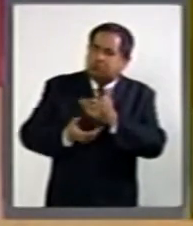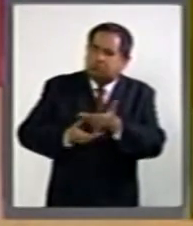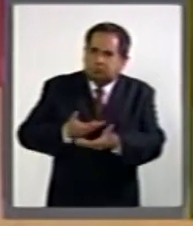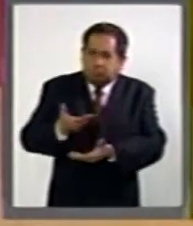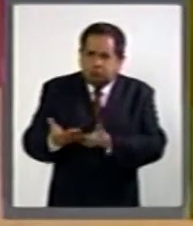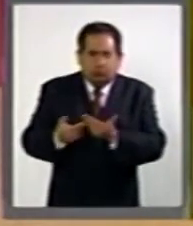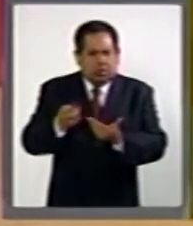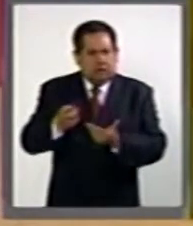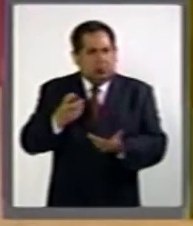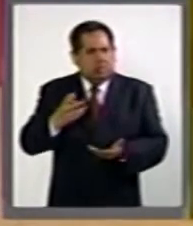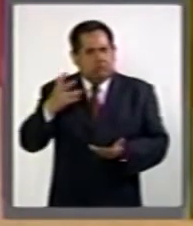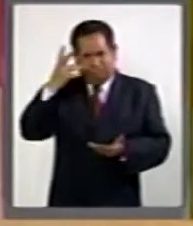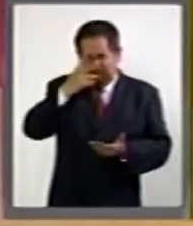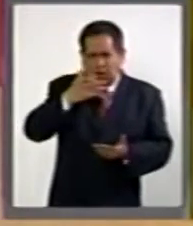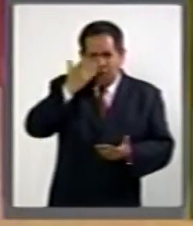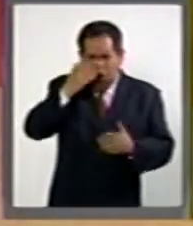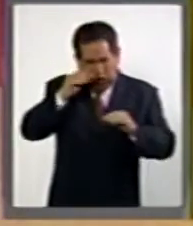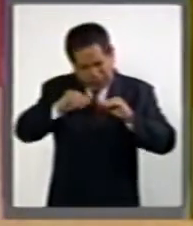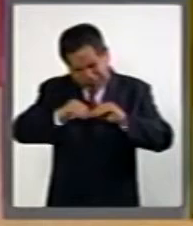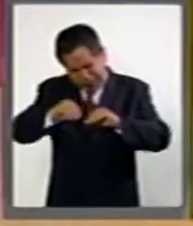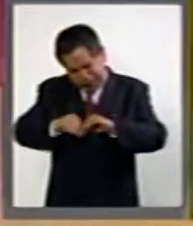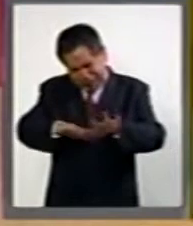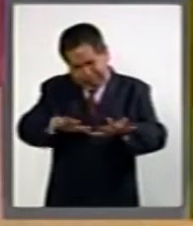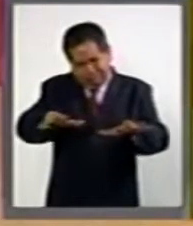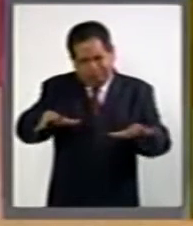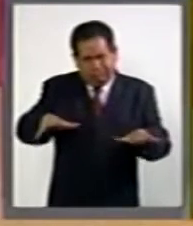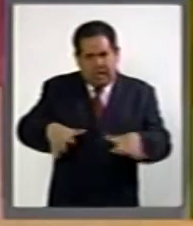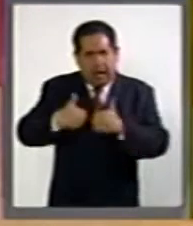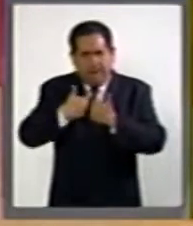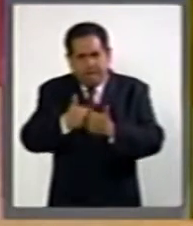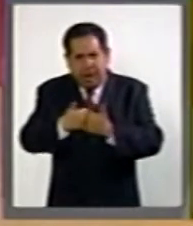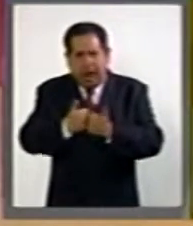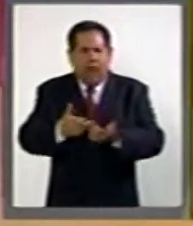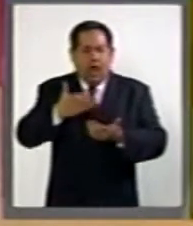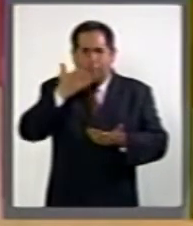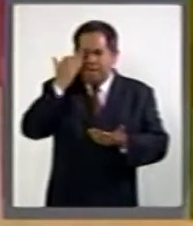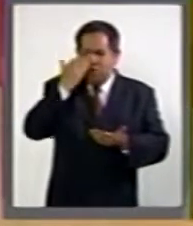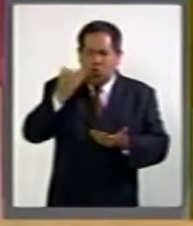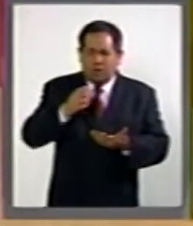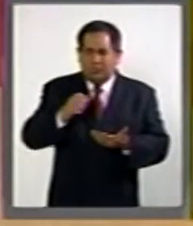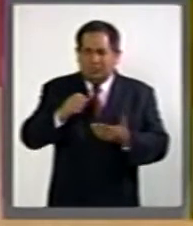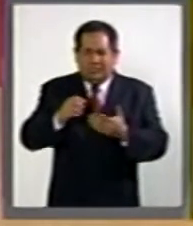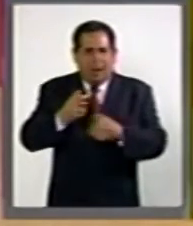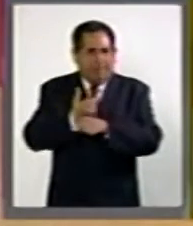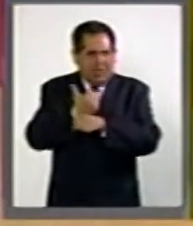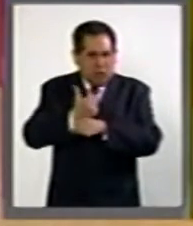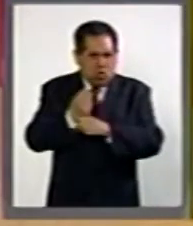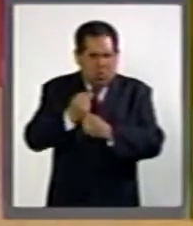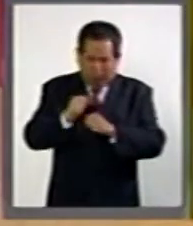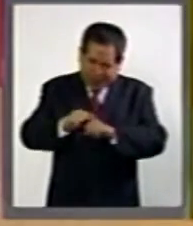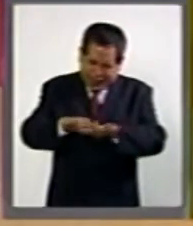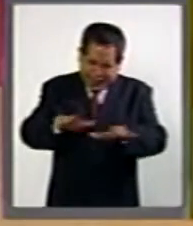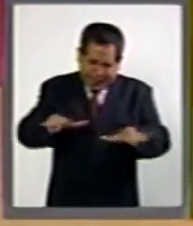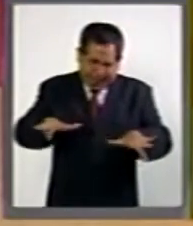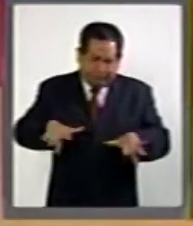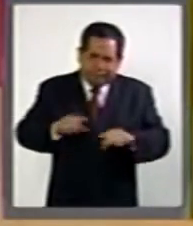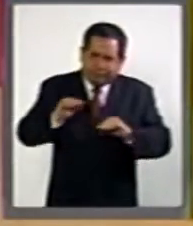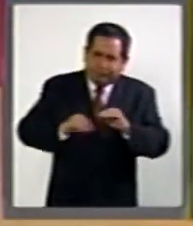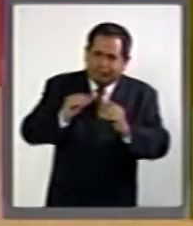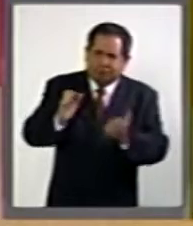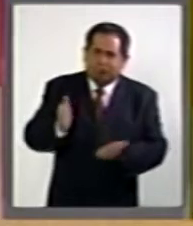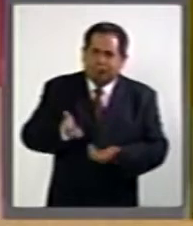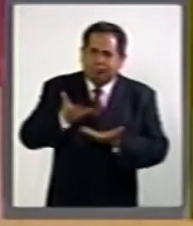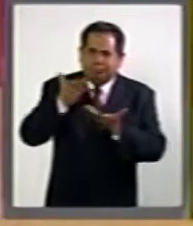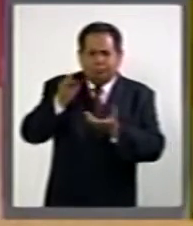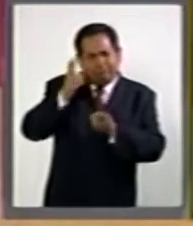los hermosos arreglos que se hacen con pan, con flores de cempasúchil, con